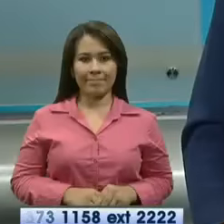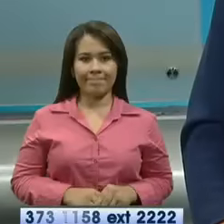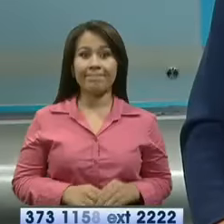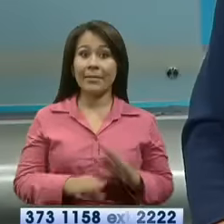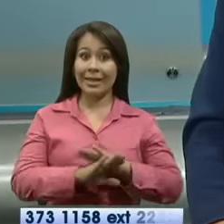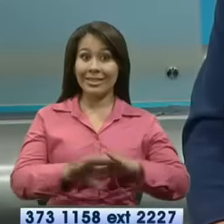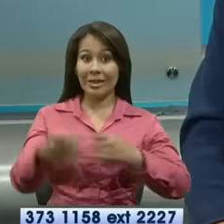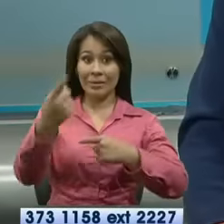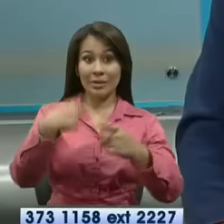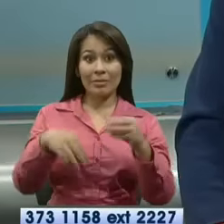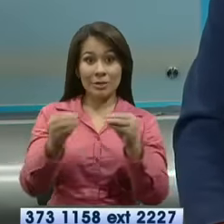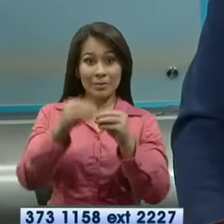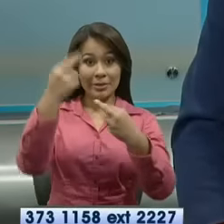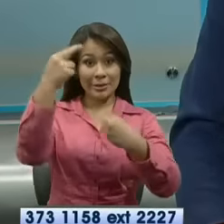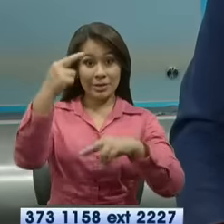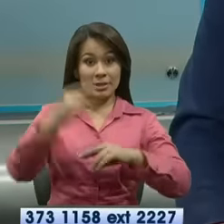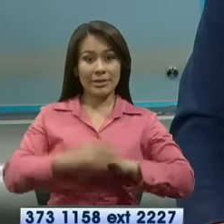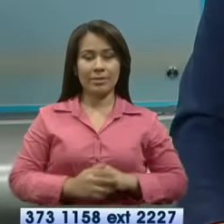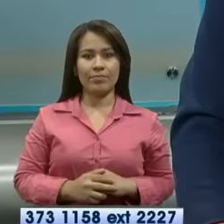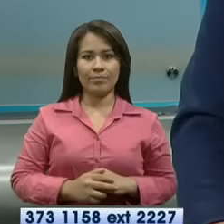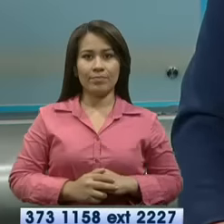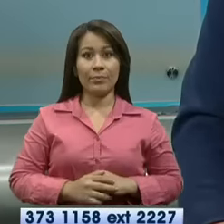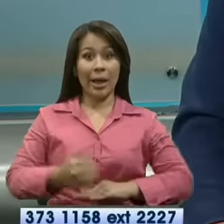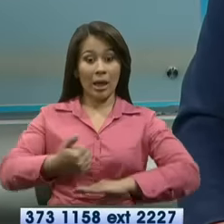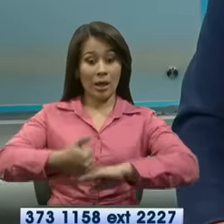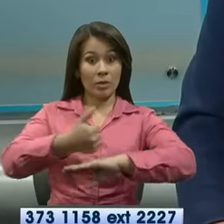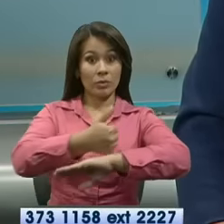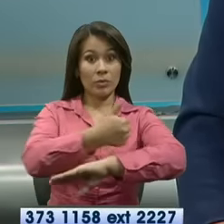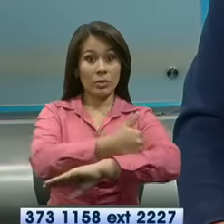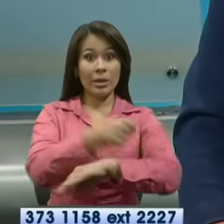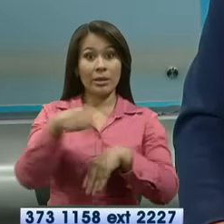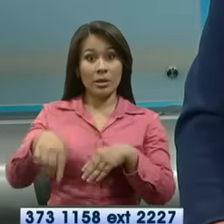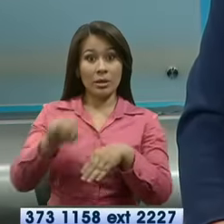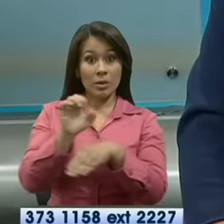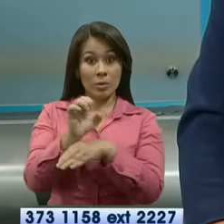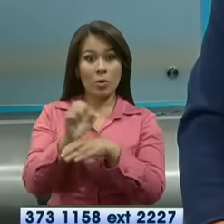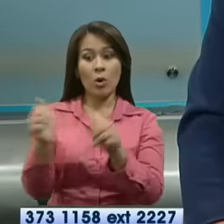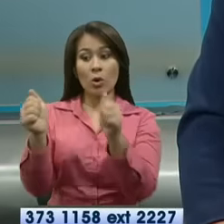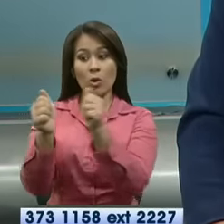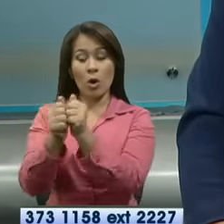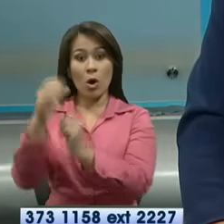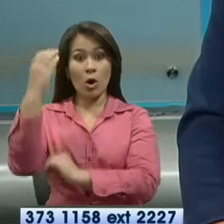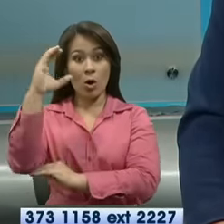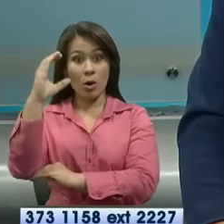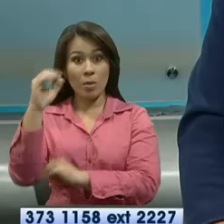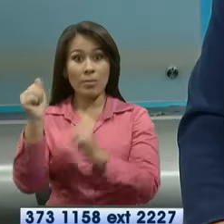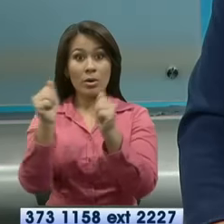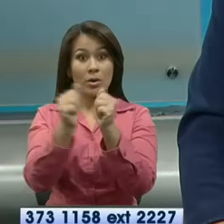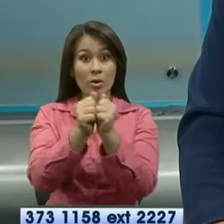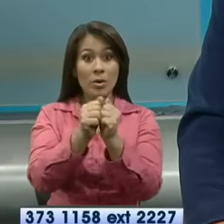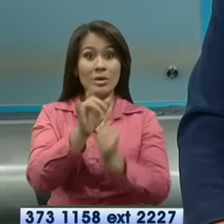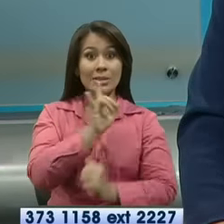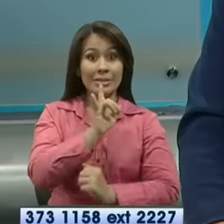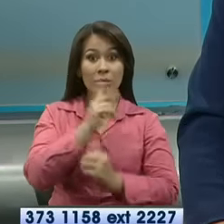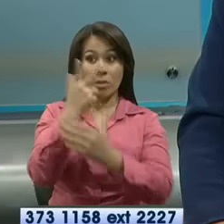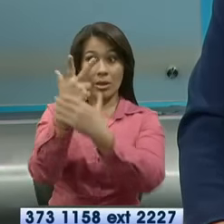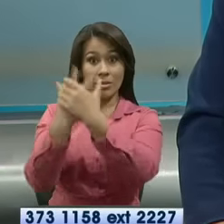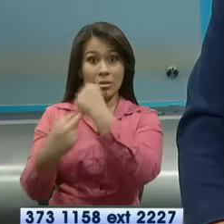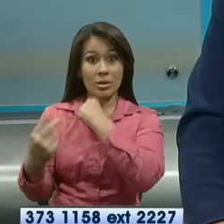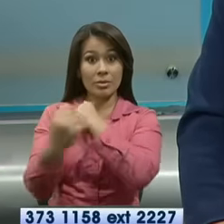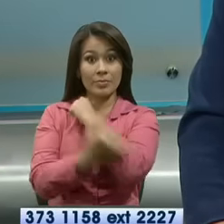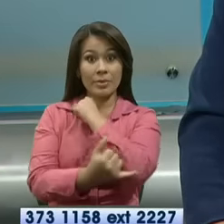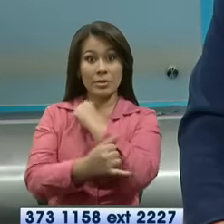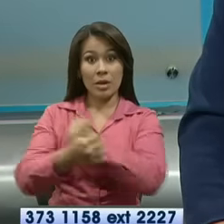Ya estamos de regreso con más noticias. Autoridades de Ecuador junto a las de Colombia y Estados Unidos desarticularon una red internacional